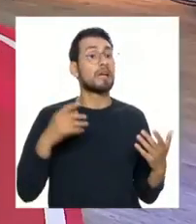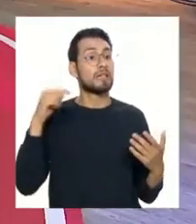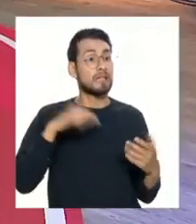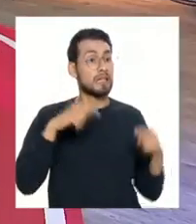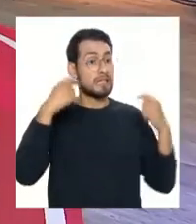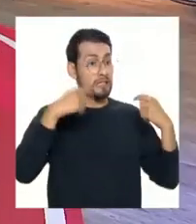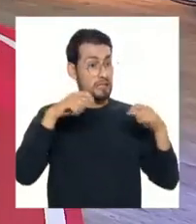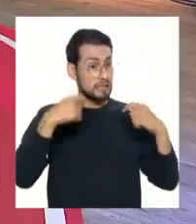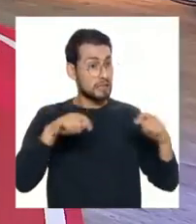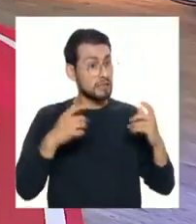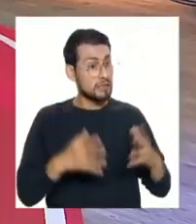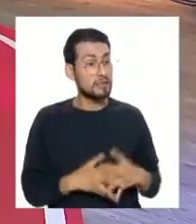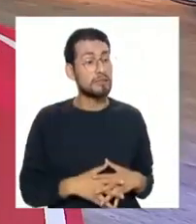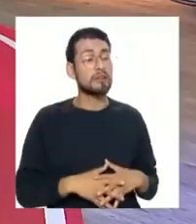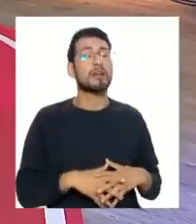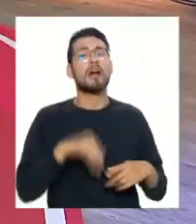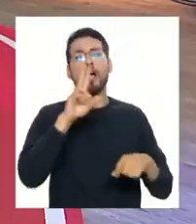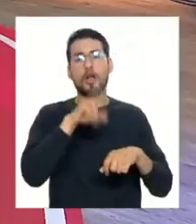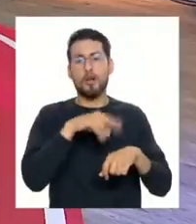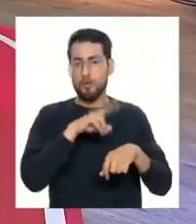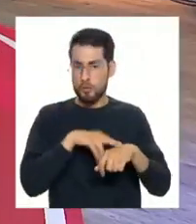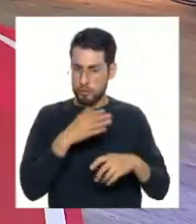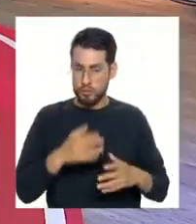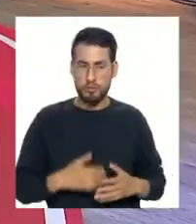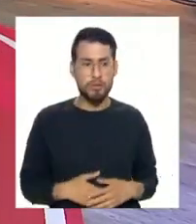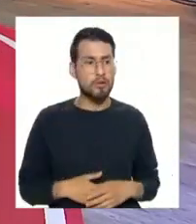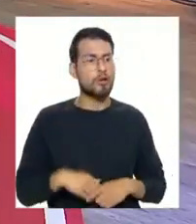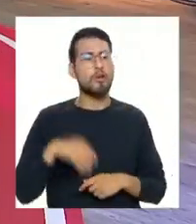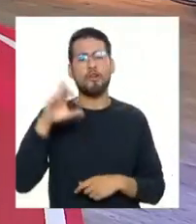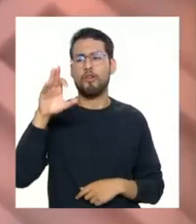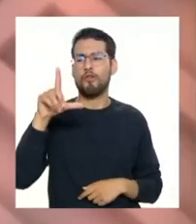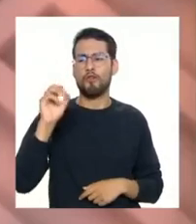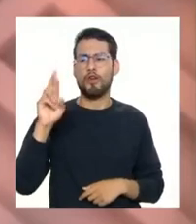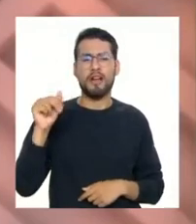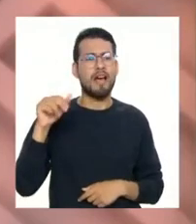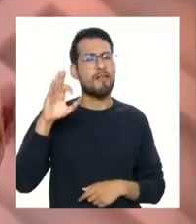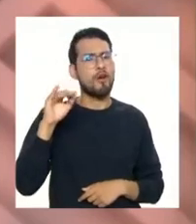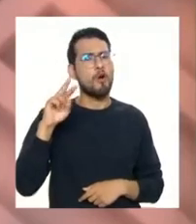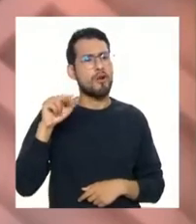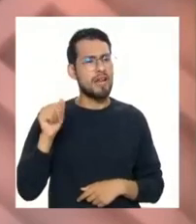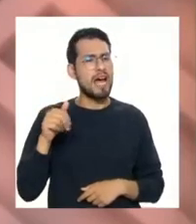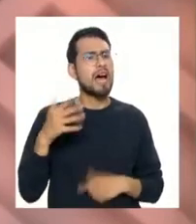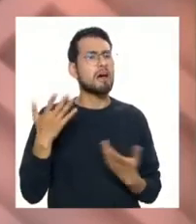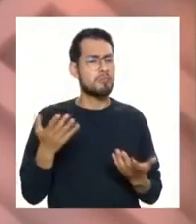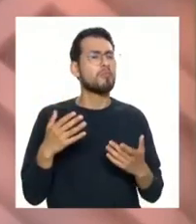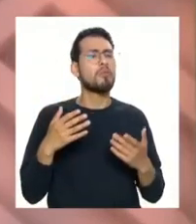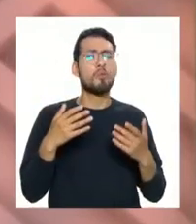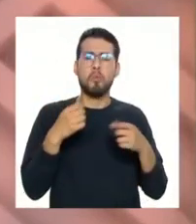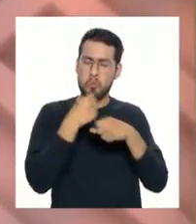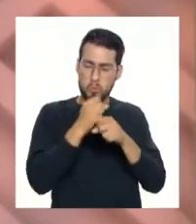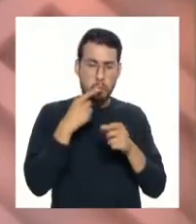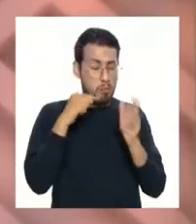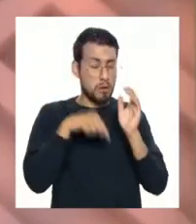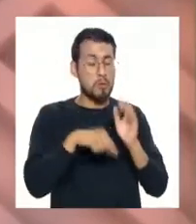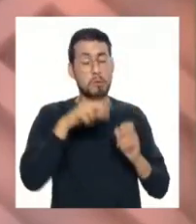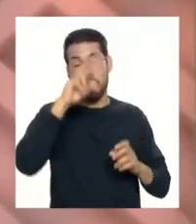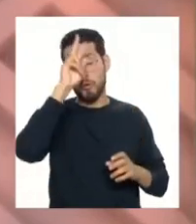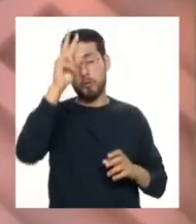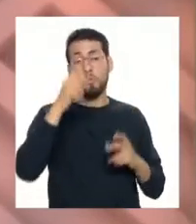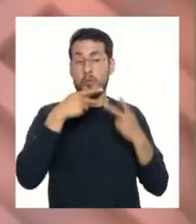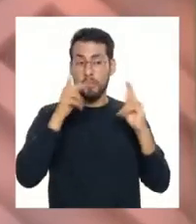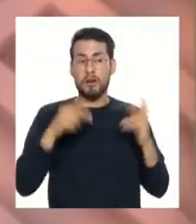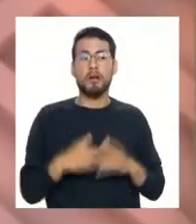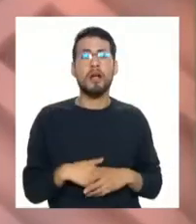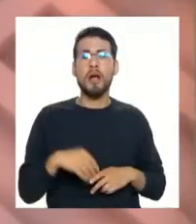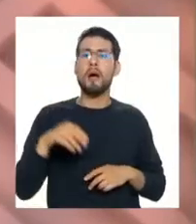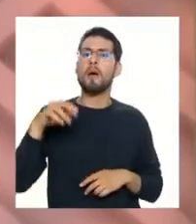en tiendas naturistas, uh-huh, como Flor y Fauna, que es una cadena bastante importante y reconocida en el Perú. Estamos